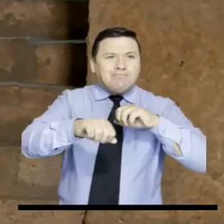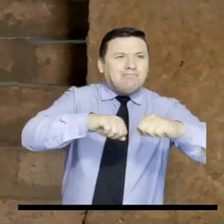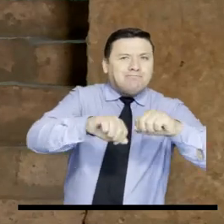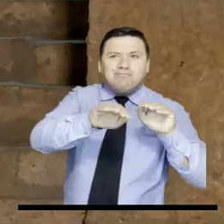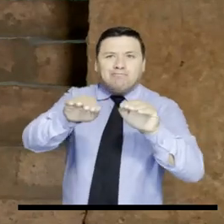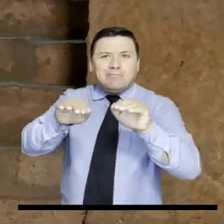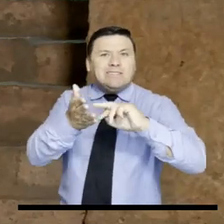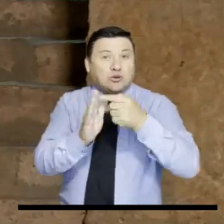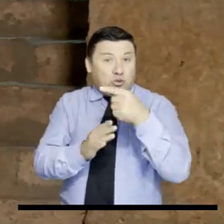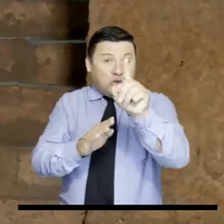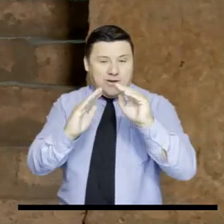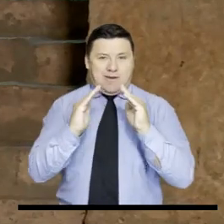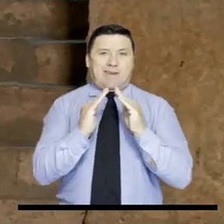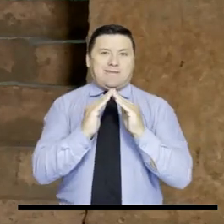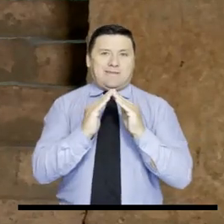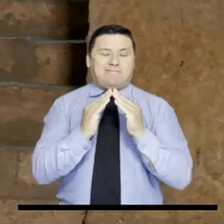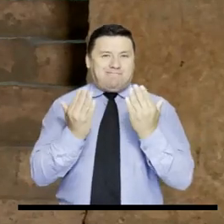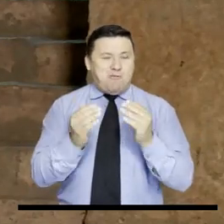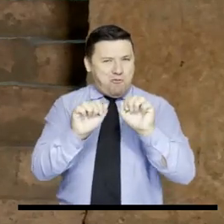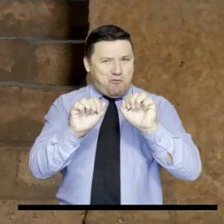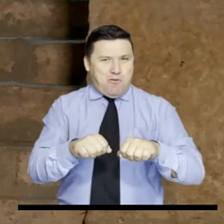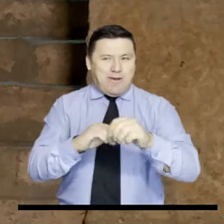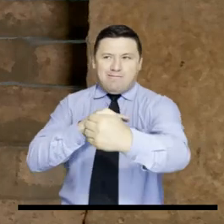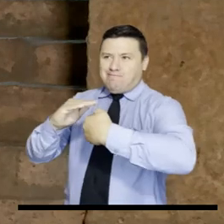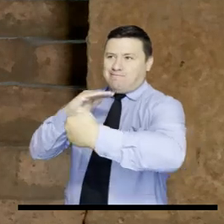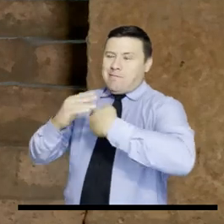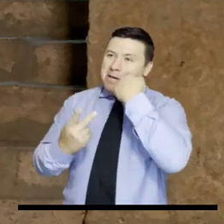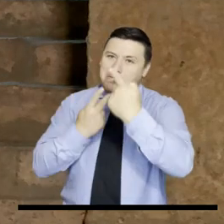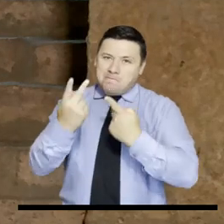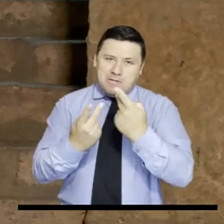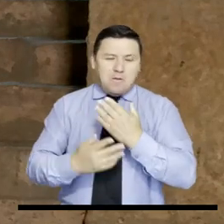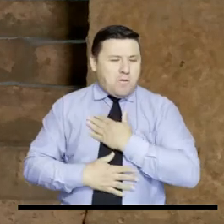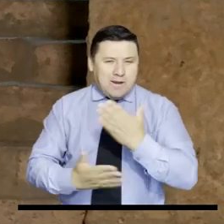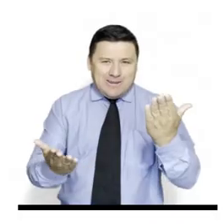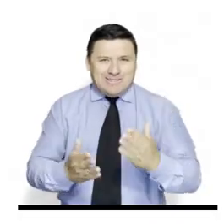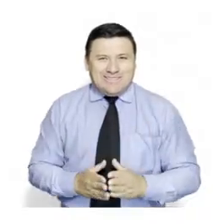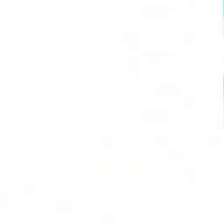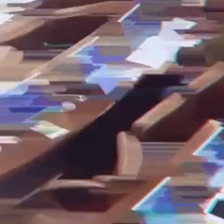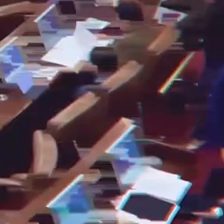esta es su casa y que uno a su casa puede entrar a visitarla cuando quiera.